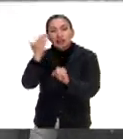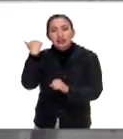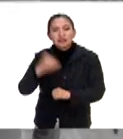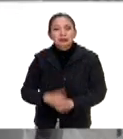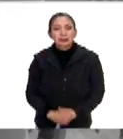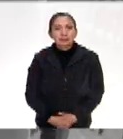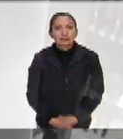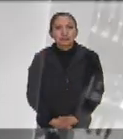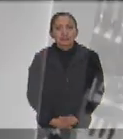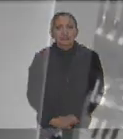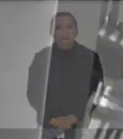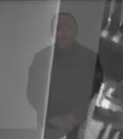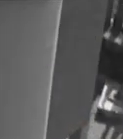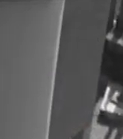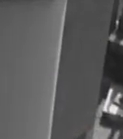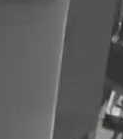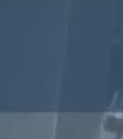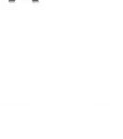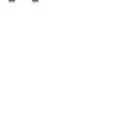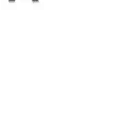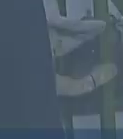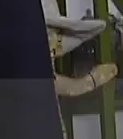atrás.